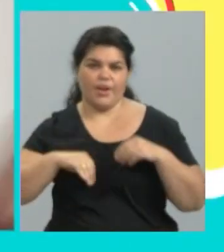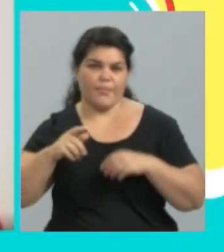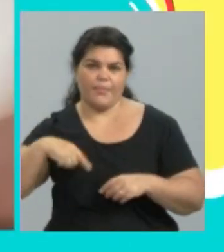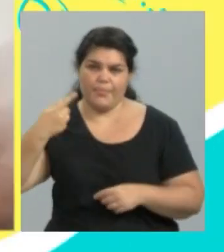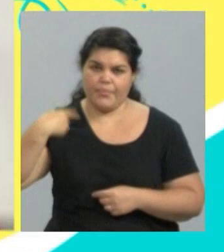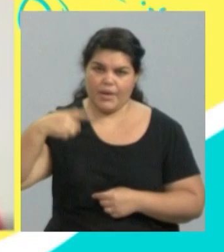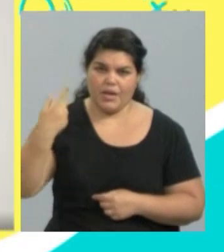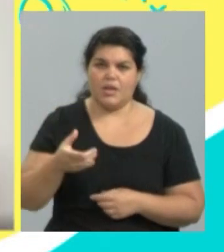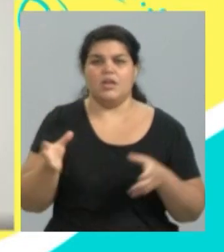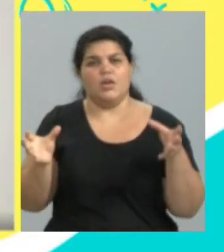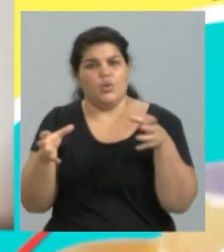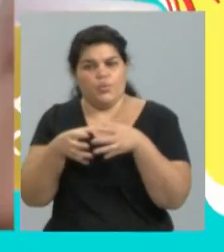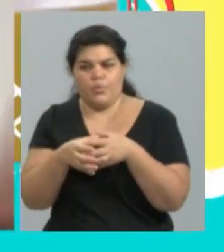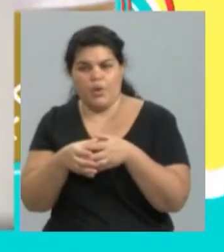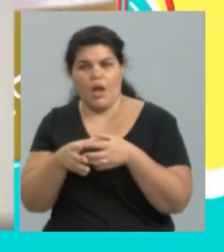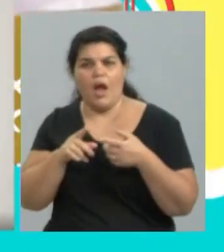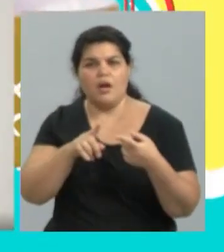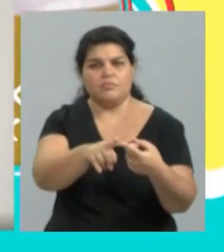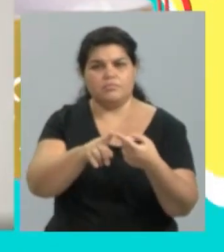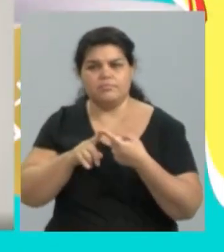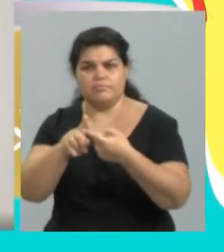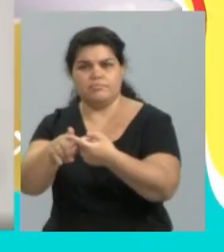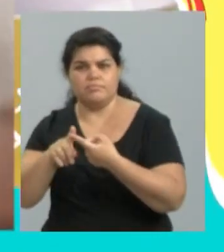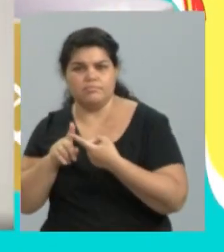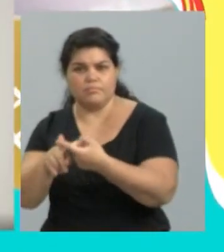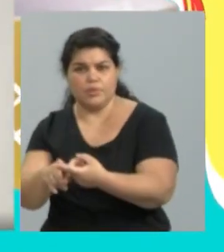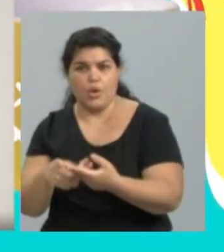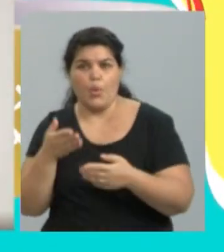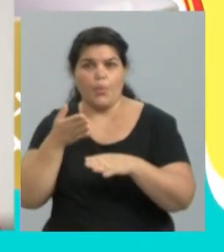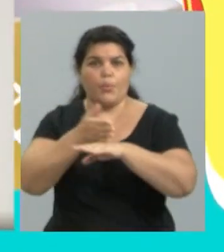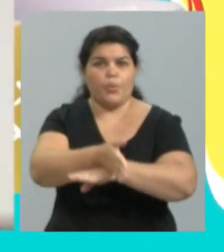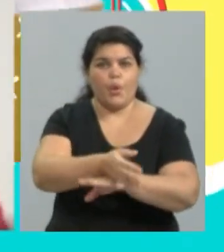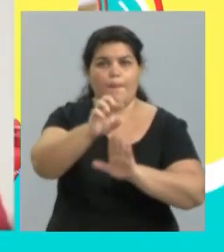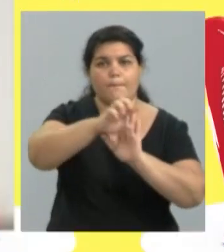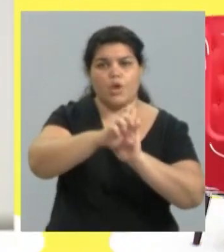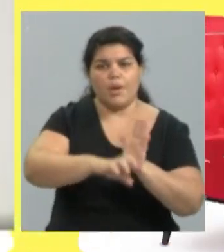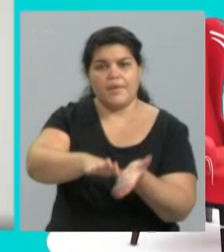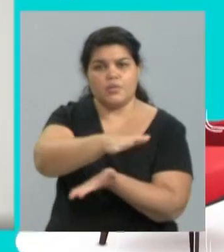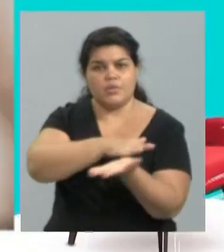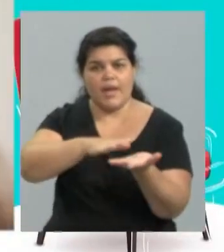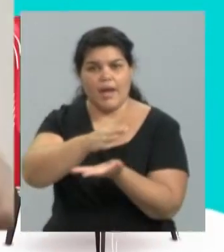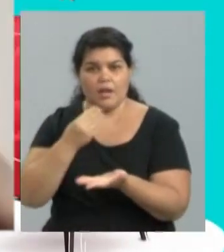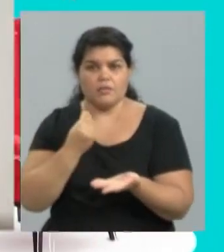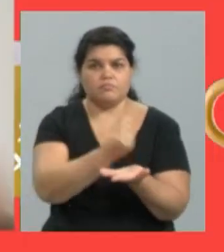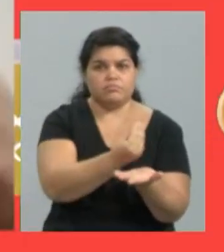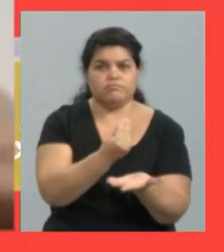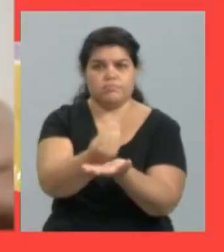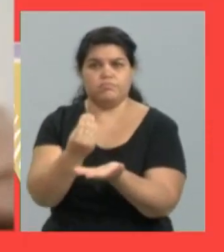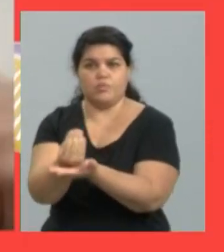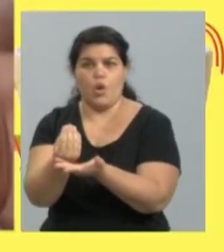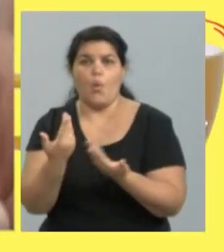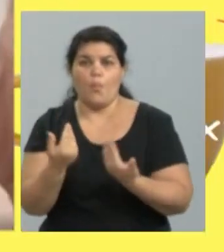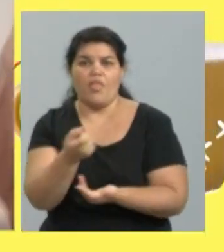con organismos para que las compañeras puedan por lo menos ingresar a programas sociales y de esa Claro. manera tener como recursos